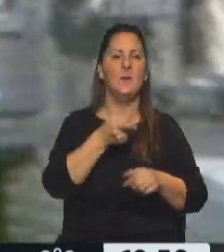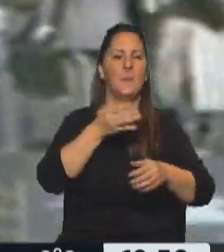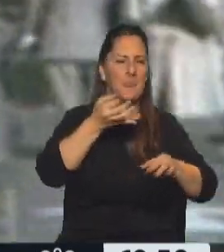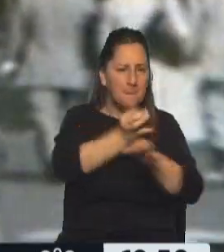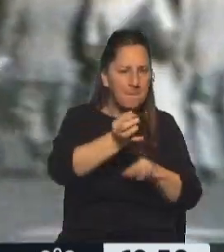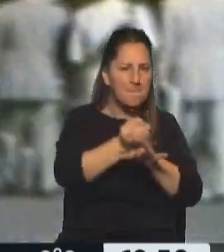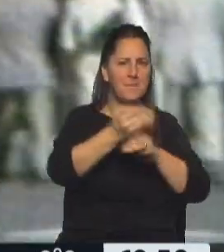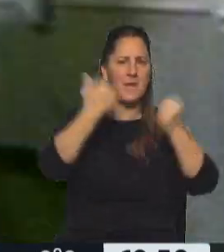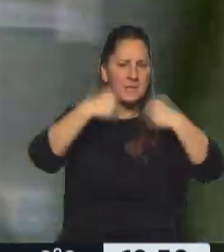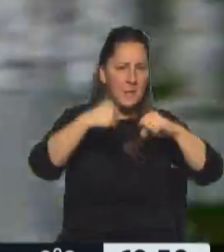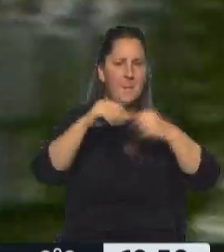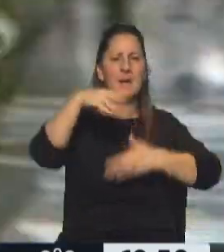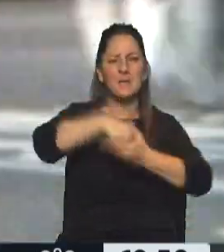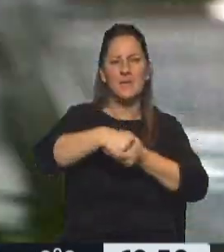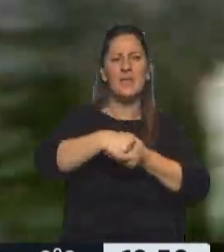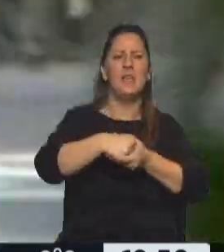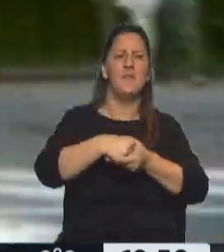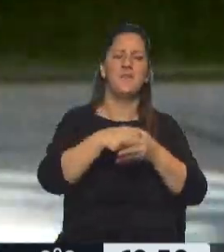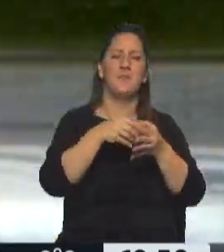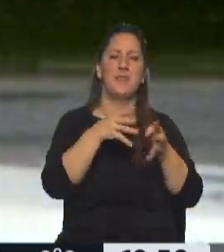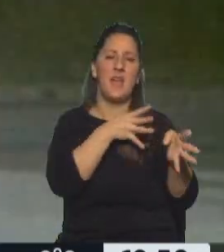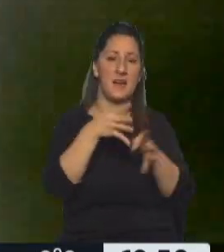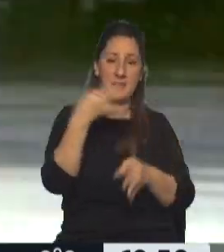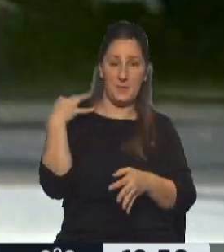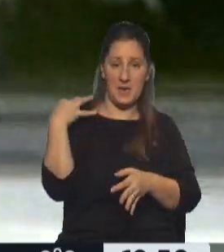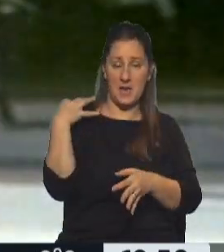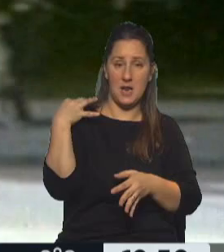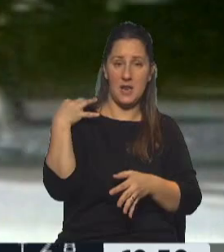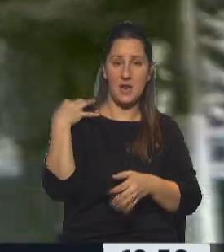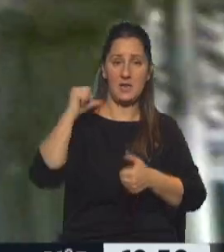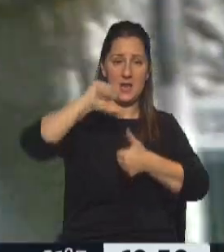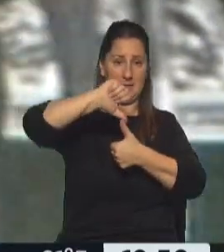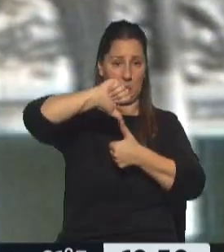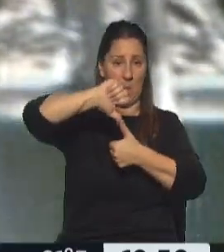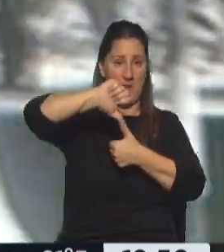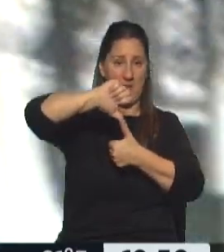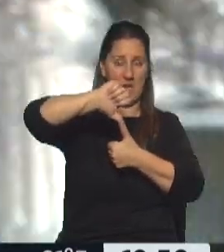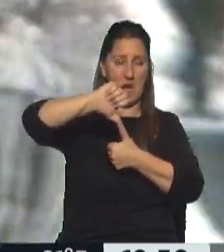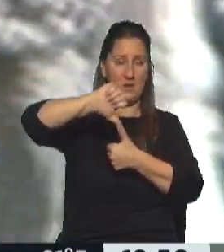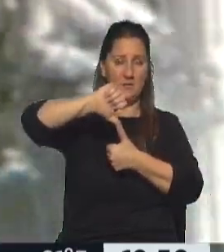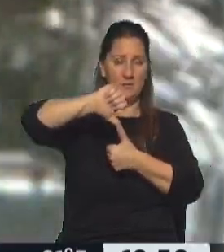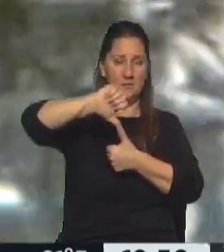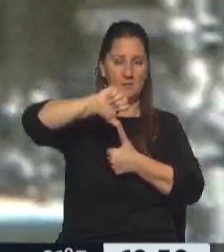participó en las guerras civiles de américa central durante